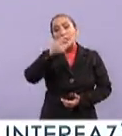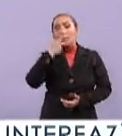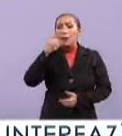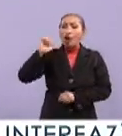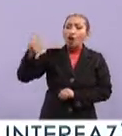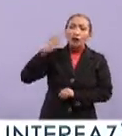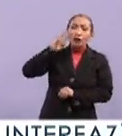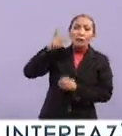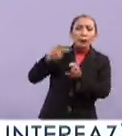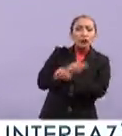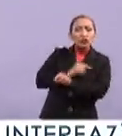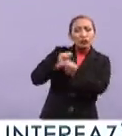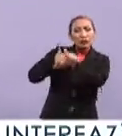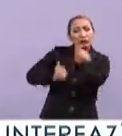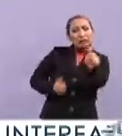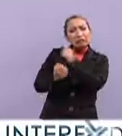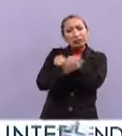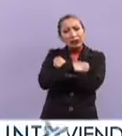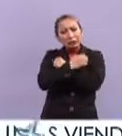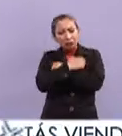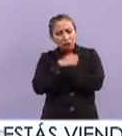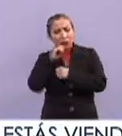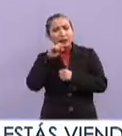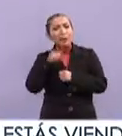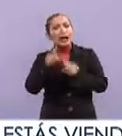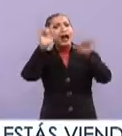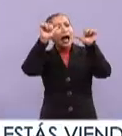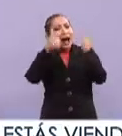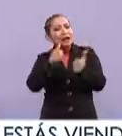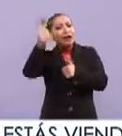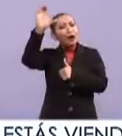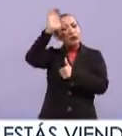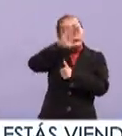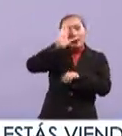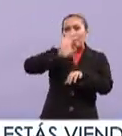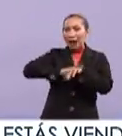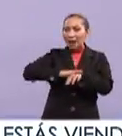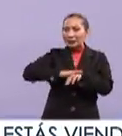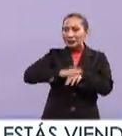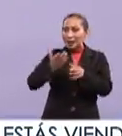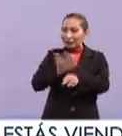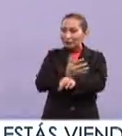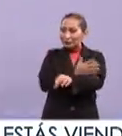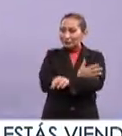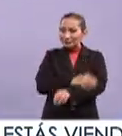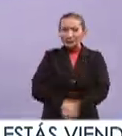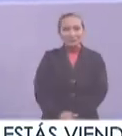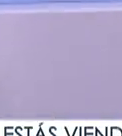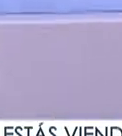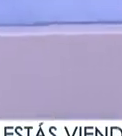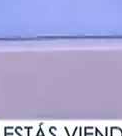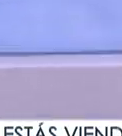avances en el rezago educativo en nuestro país. Hablaremos sobre arte y cultura y mucho más. Así que acompáñenme.